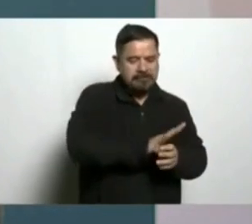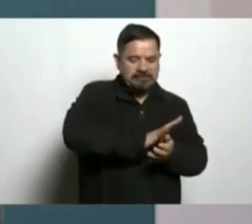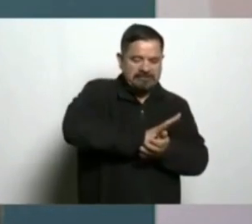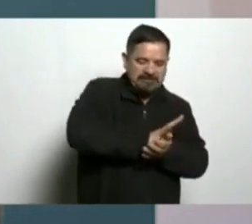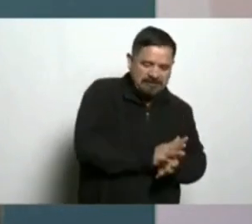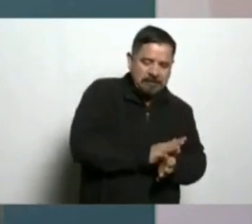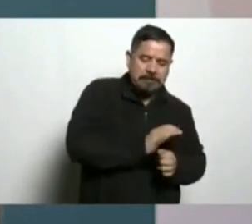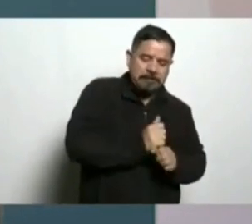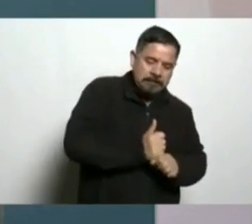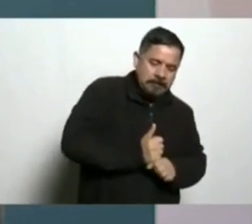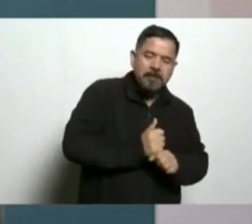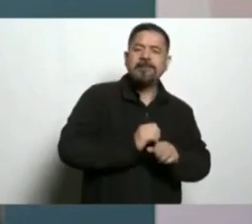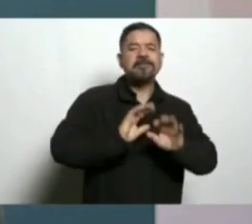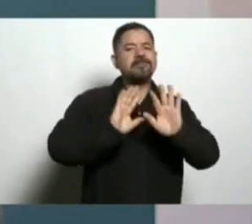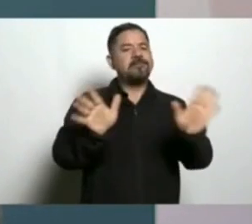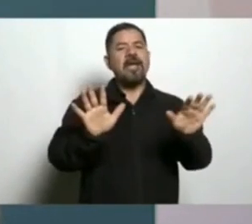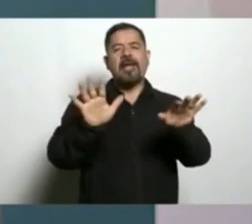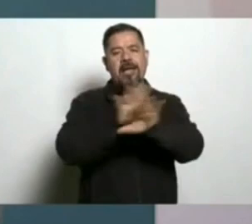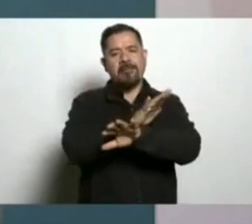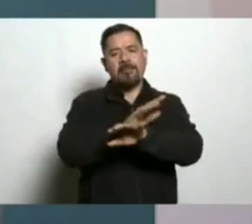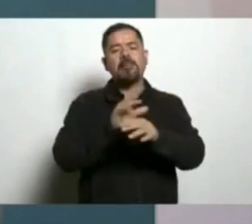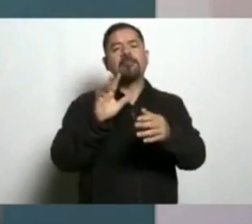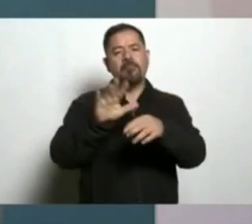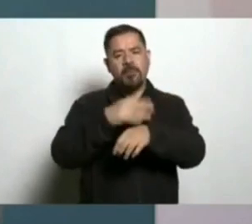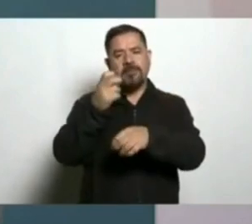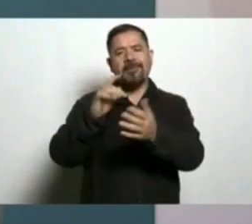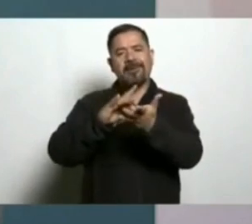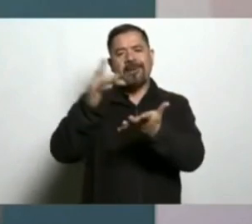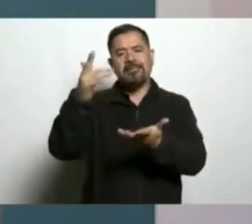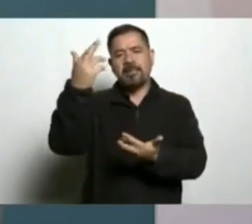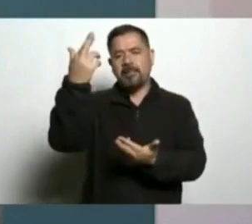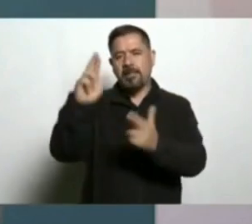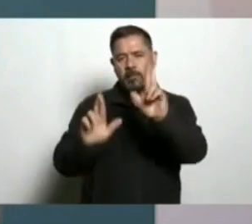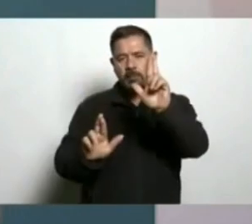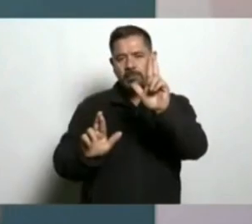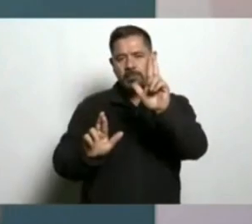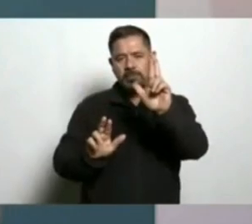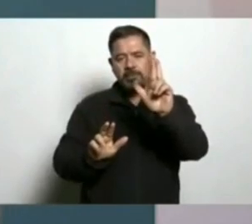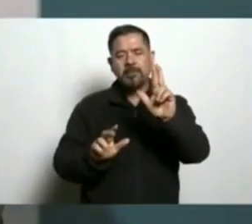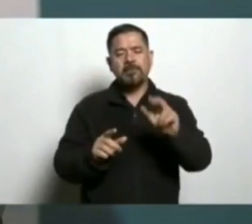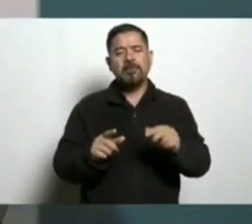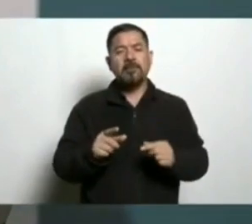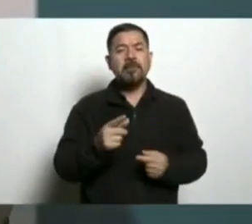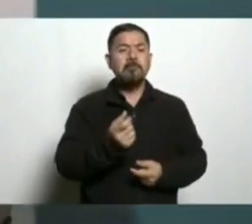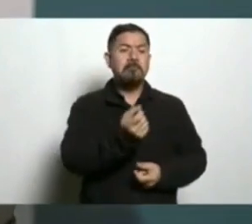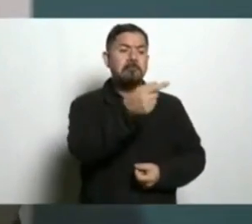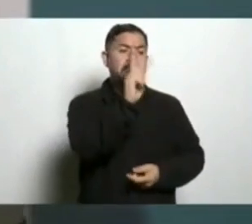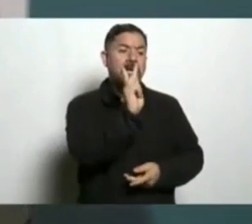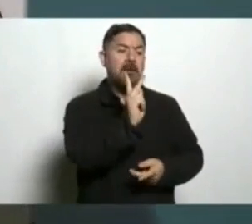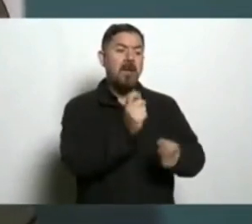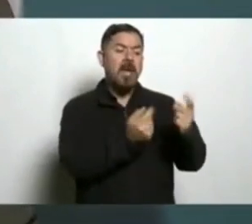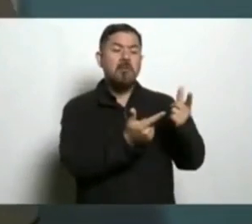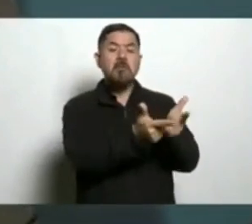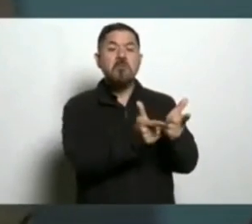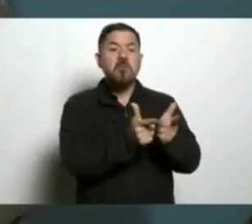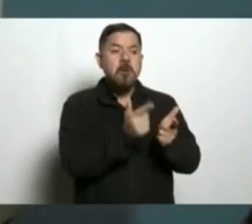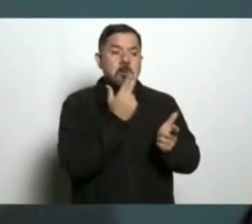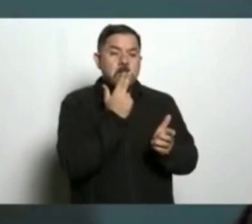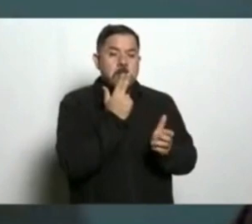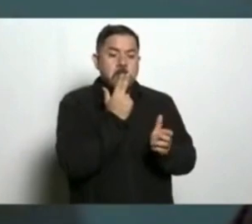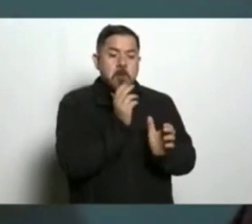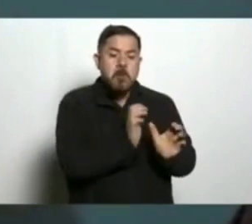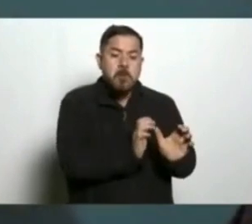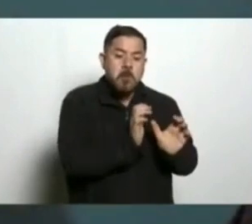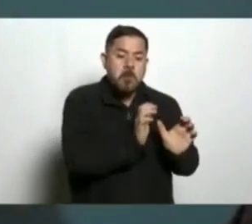el movimiento revolucionario. Solo los insensatos conservadores podrían